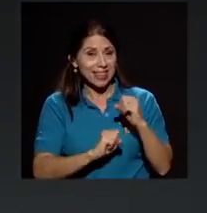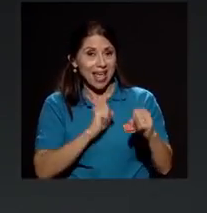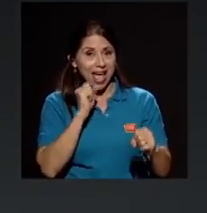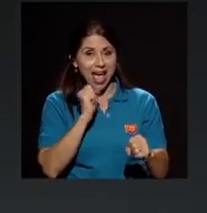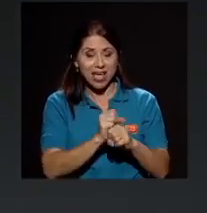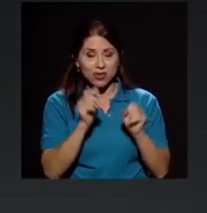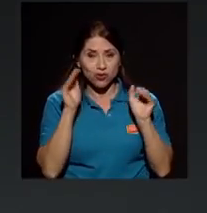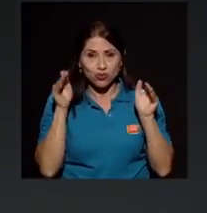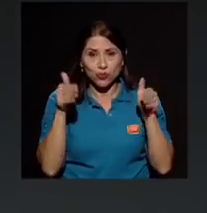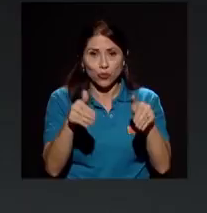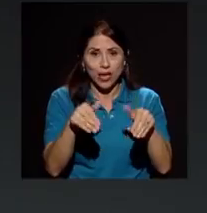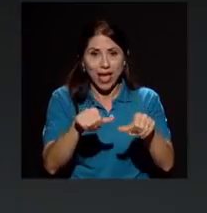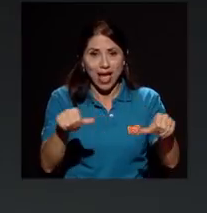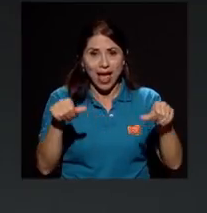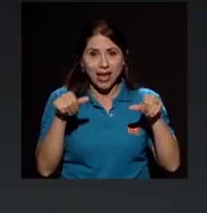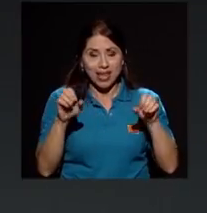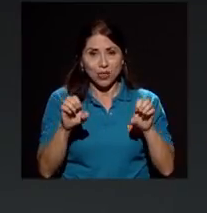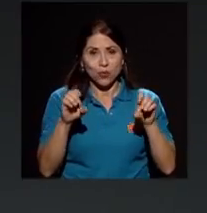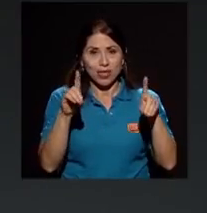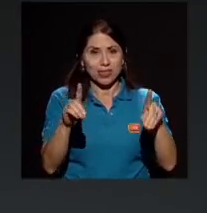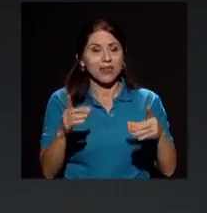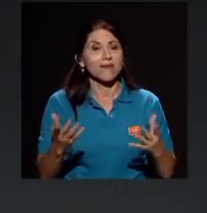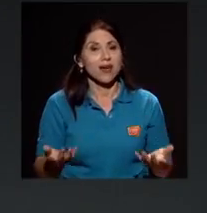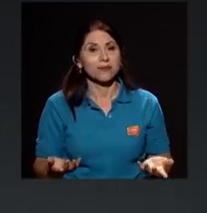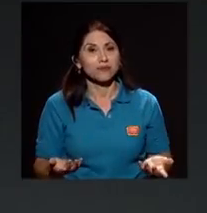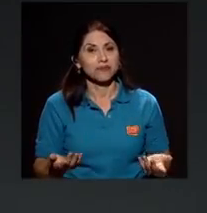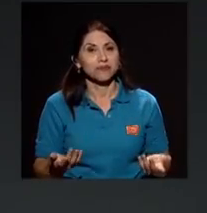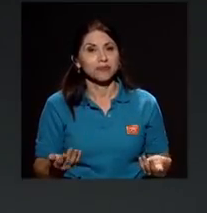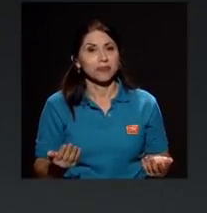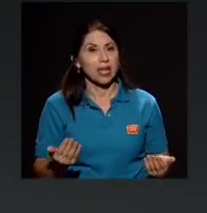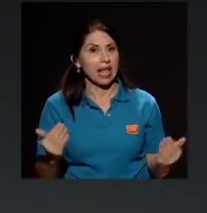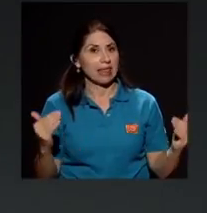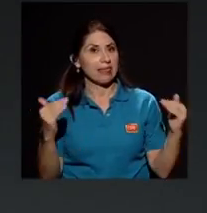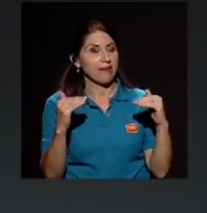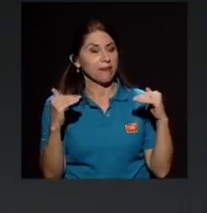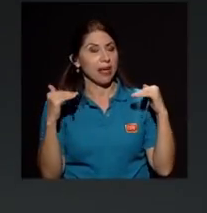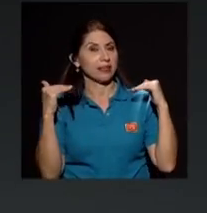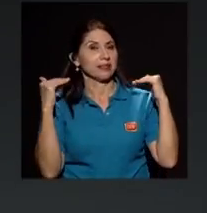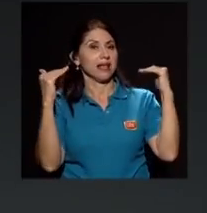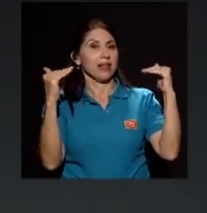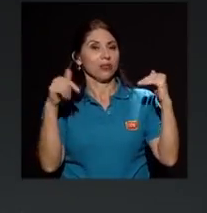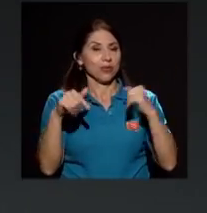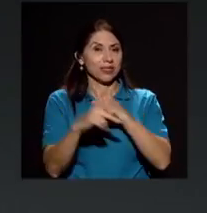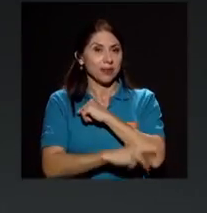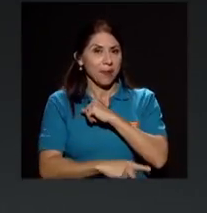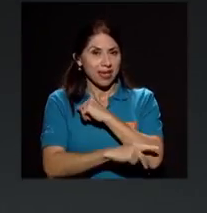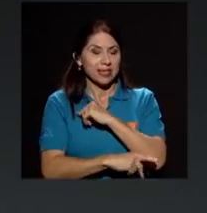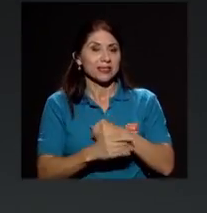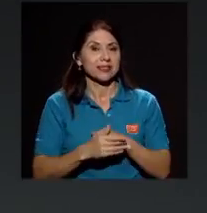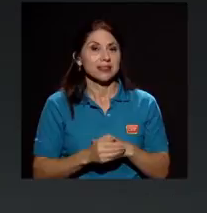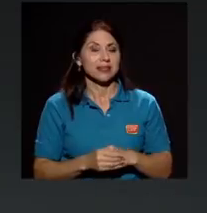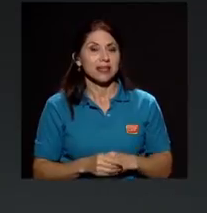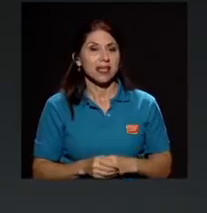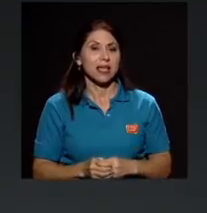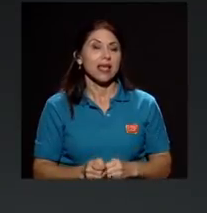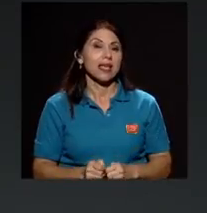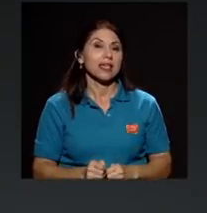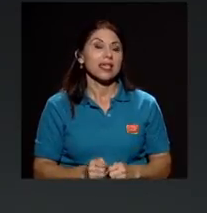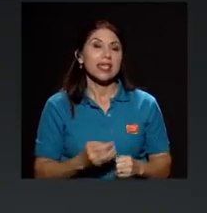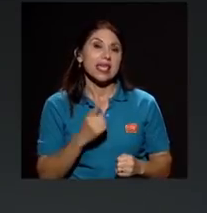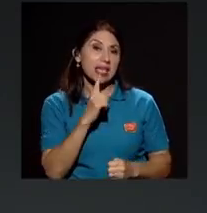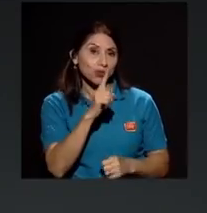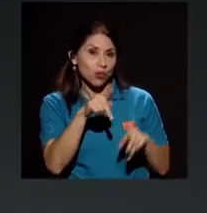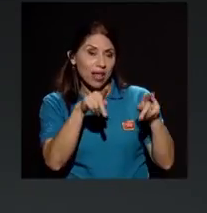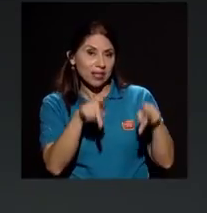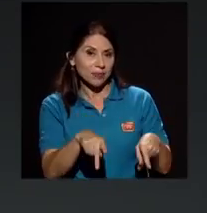educativa al nivel más alto en este país y es una de las